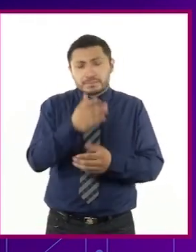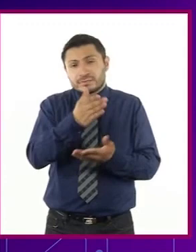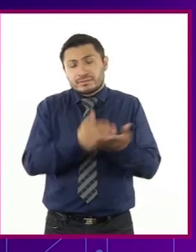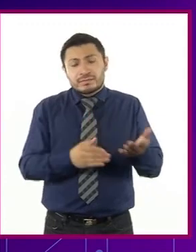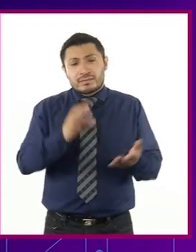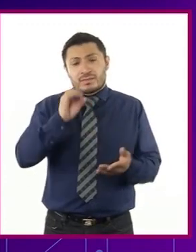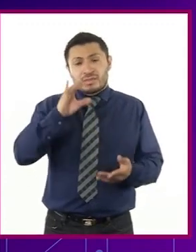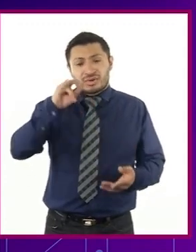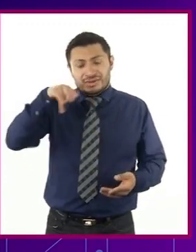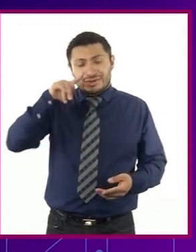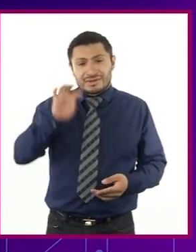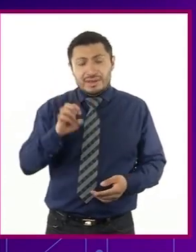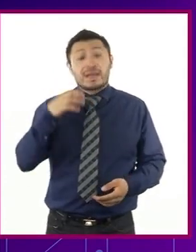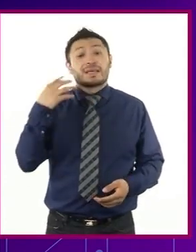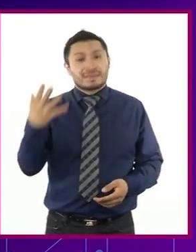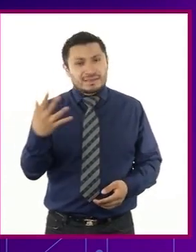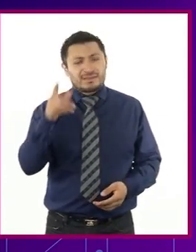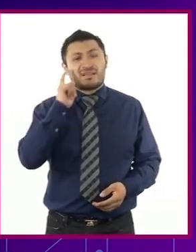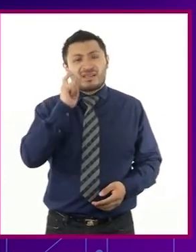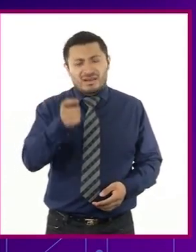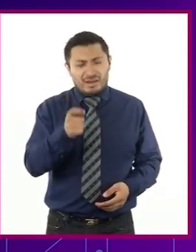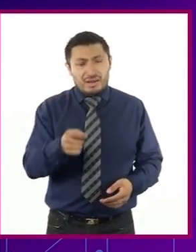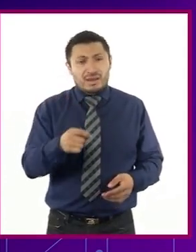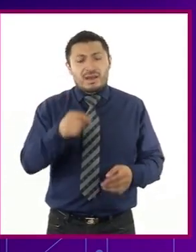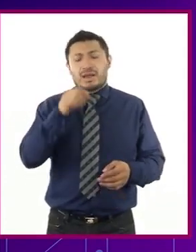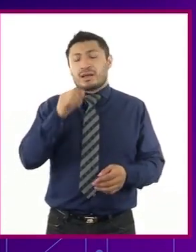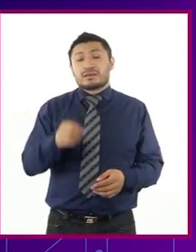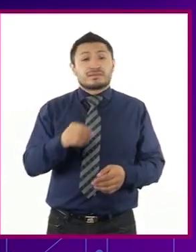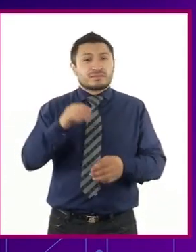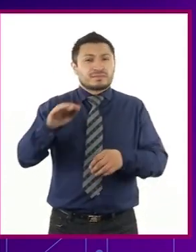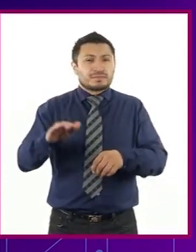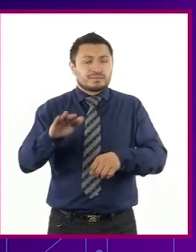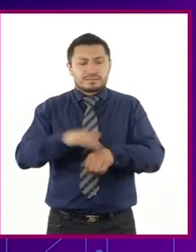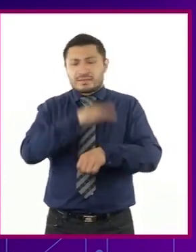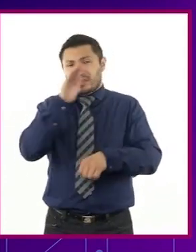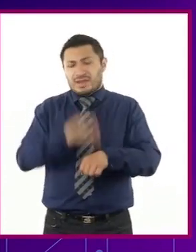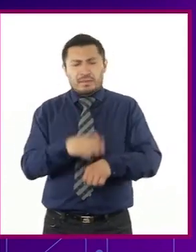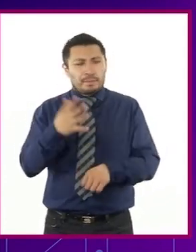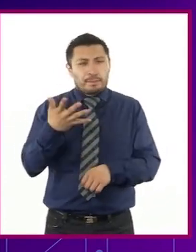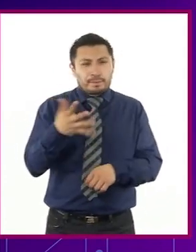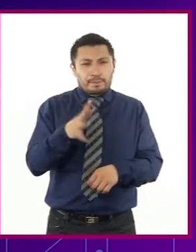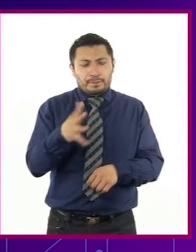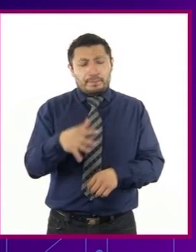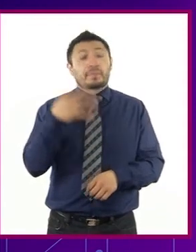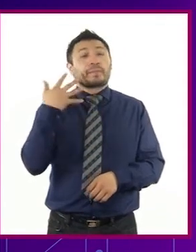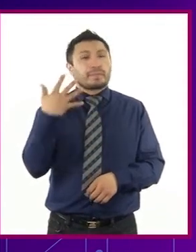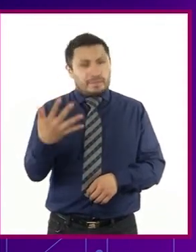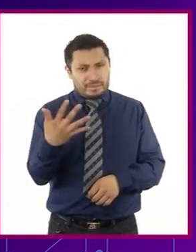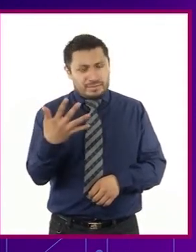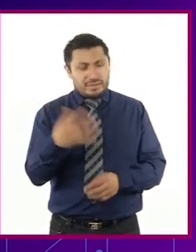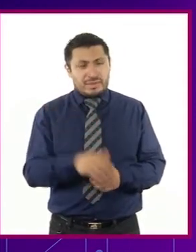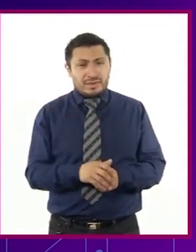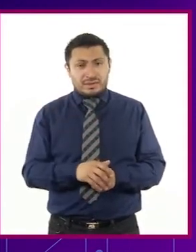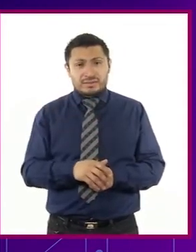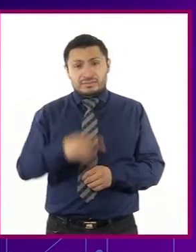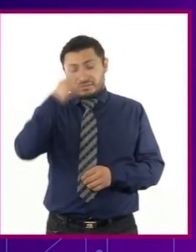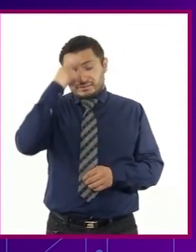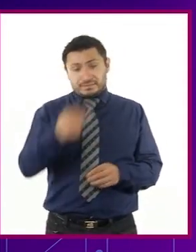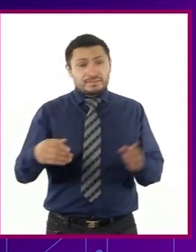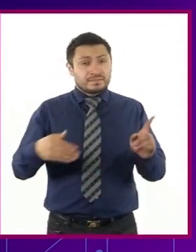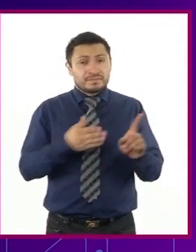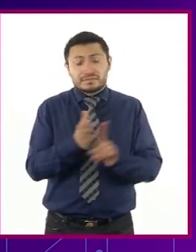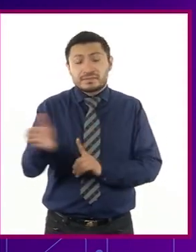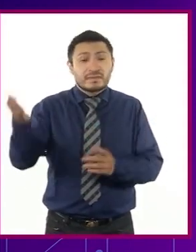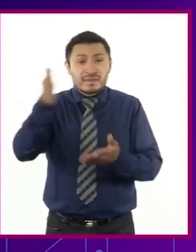cociente 5. Eso quiere decir que el puntaje promedio de Fernando es de 5. Para calcular la desviación media de